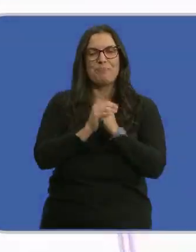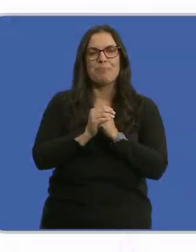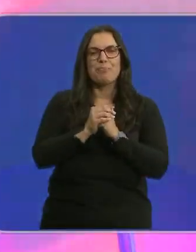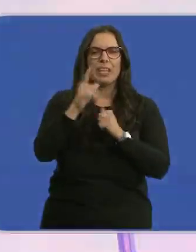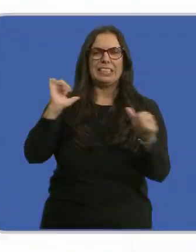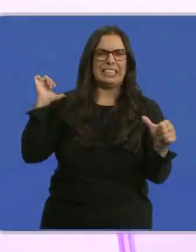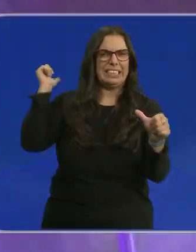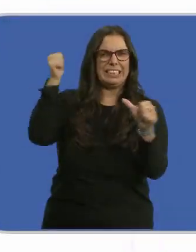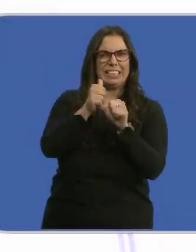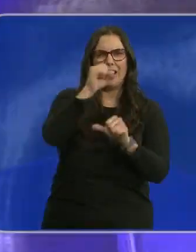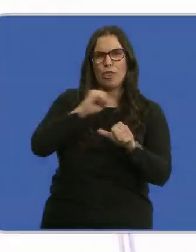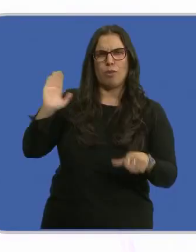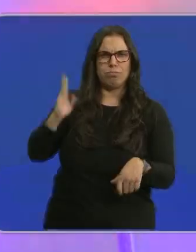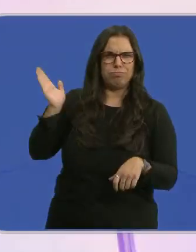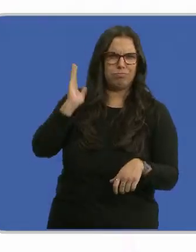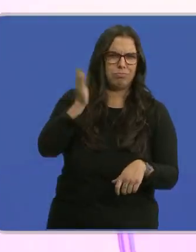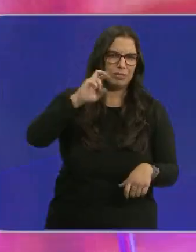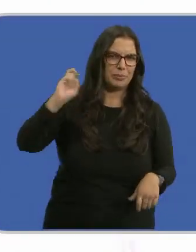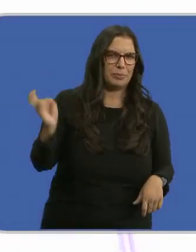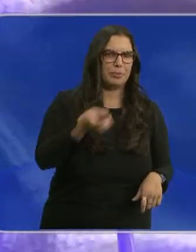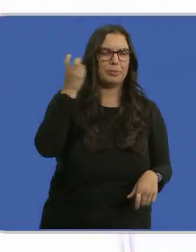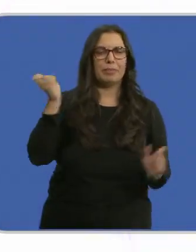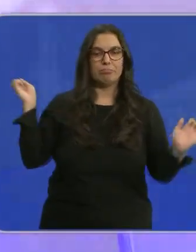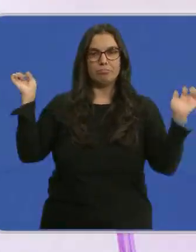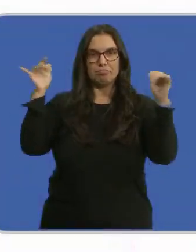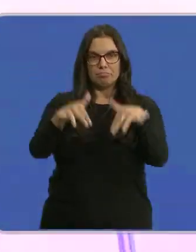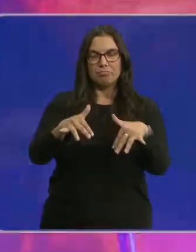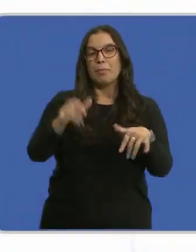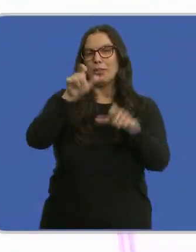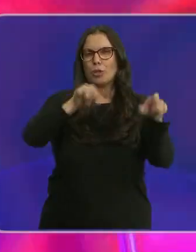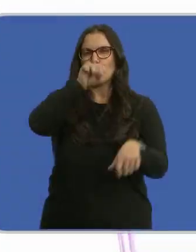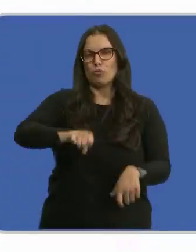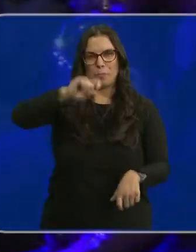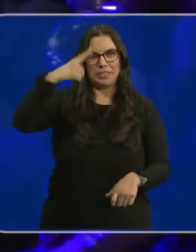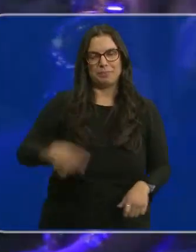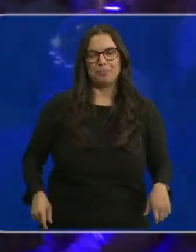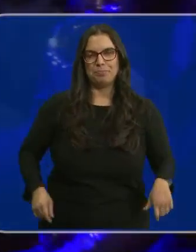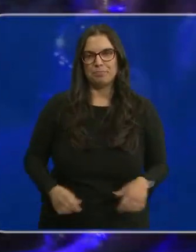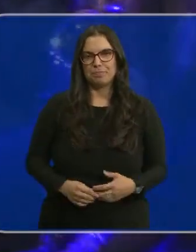una trayectoria de éxitos del rock en español que congregó a su público más fiel.